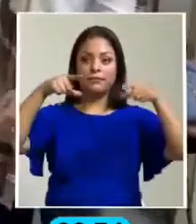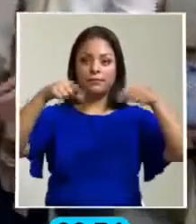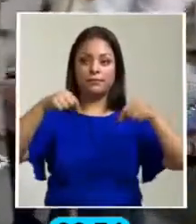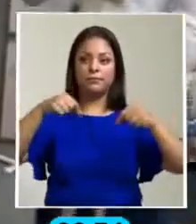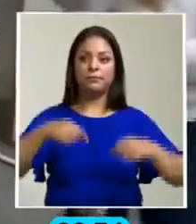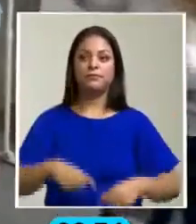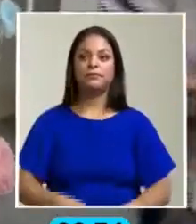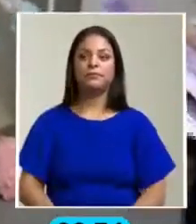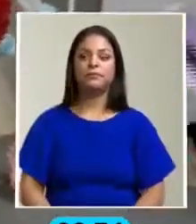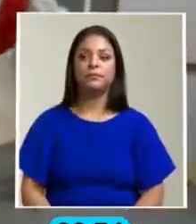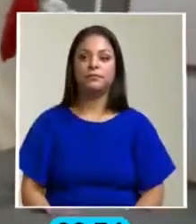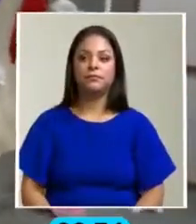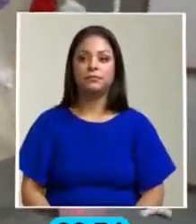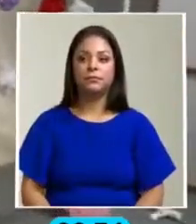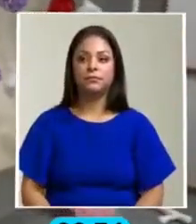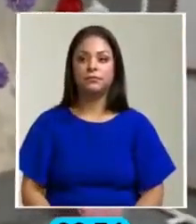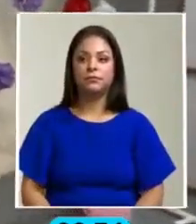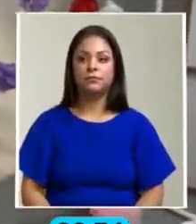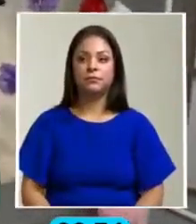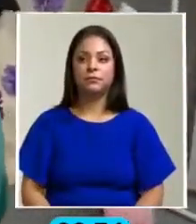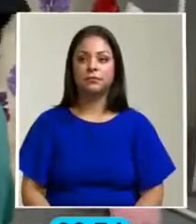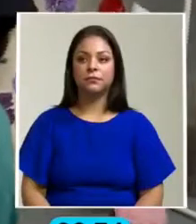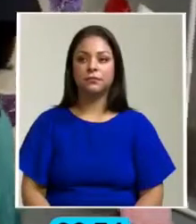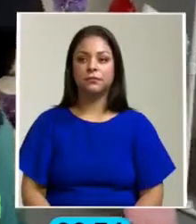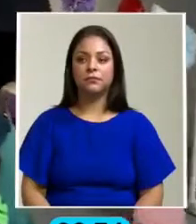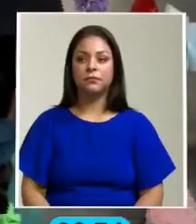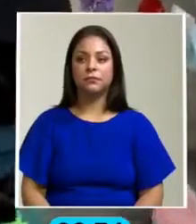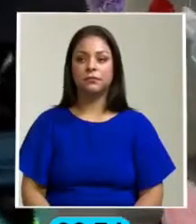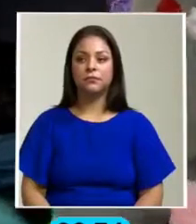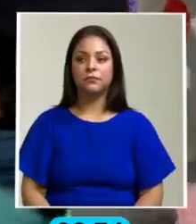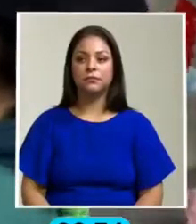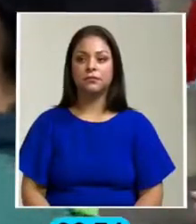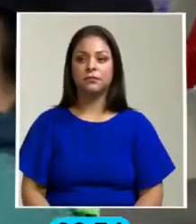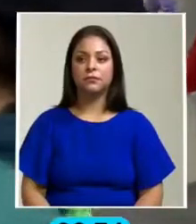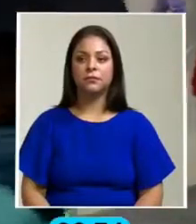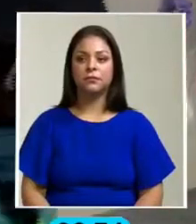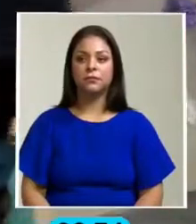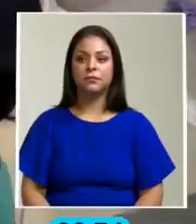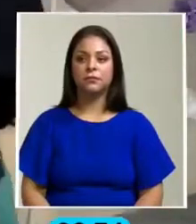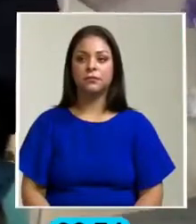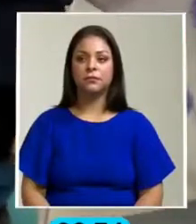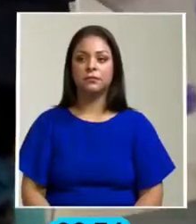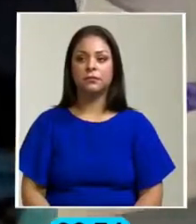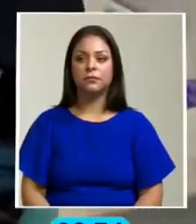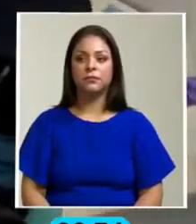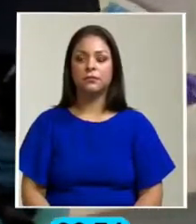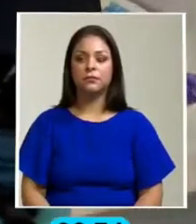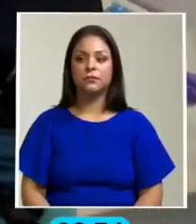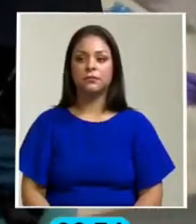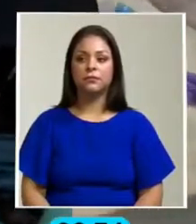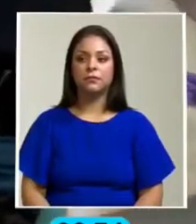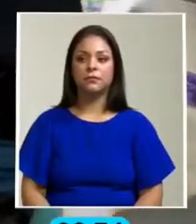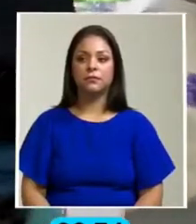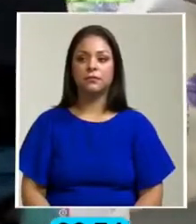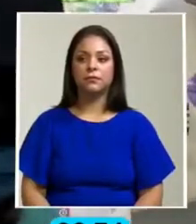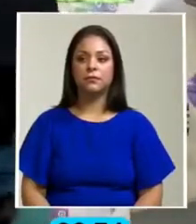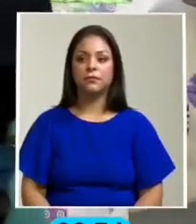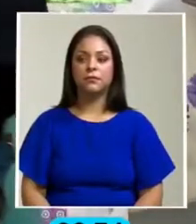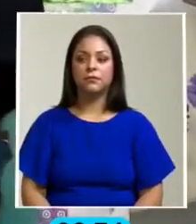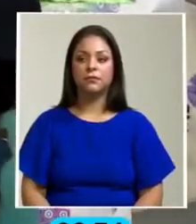¿está a hacer bien, el Sophie? Tendedero y usted va a colocarla. Aquí te ayudo, Sofi. Póngala ahí. Eso.